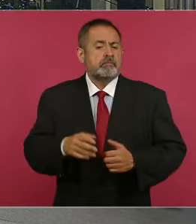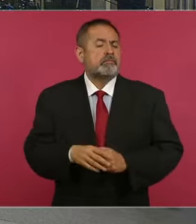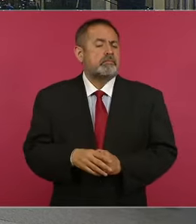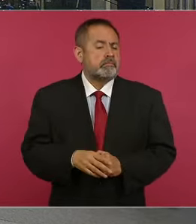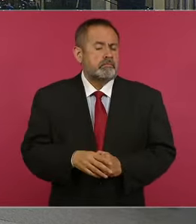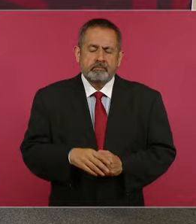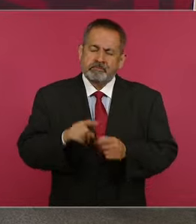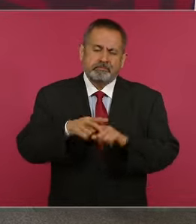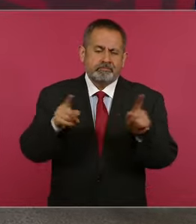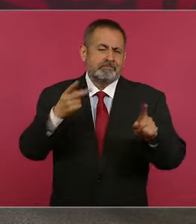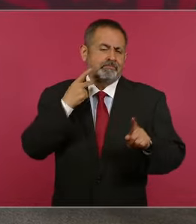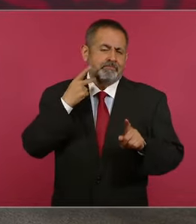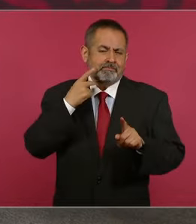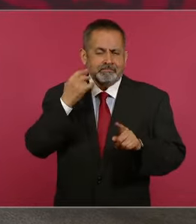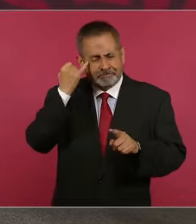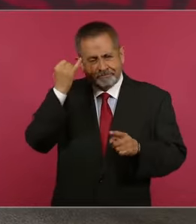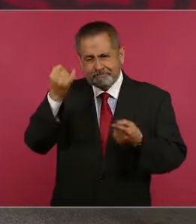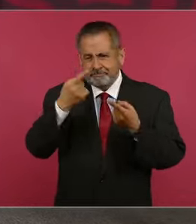era otra política.